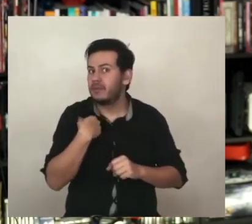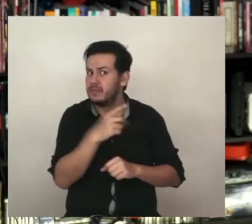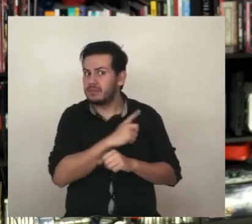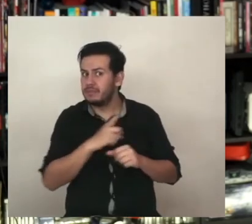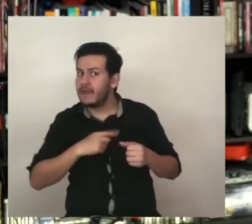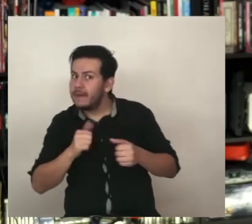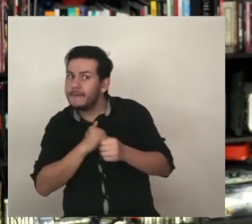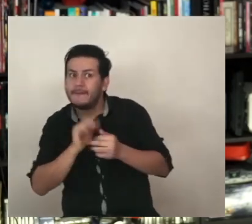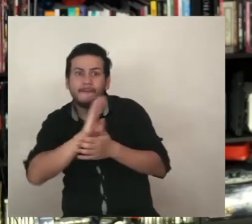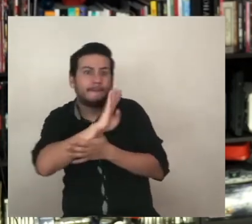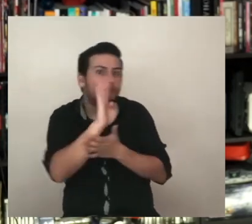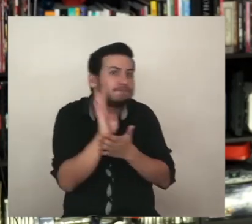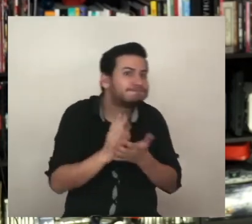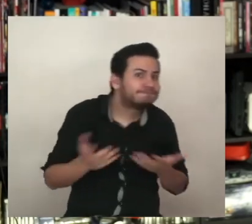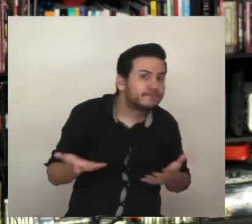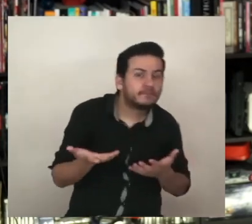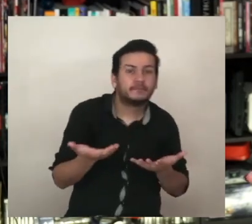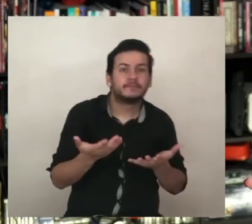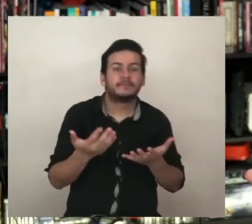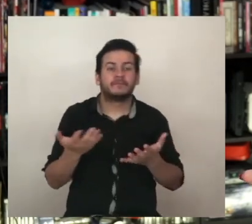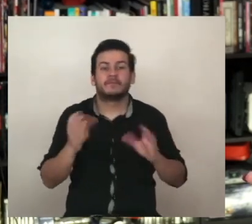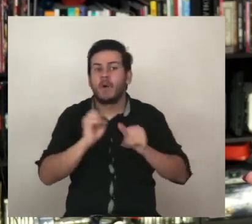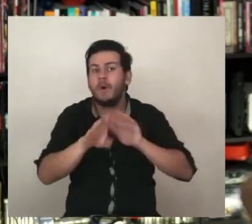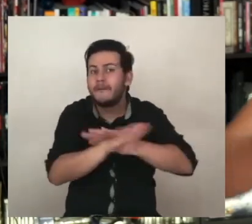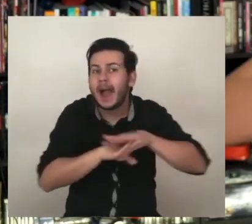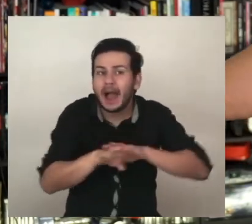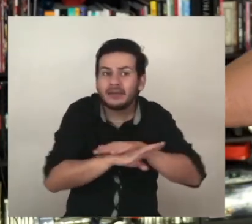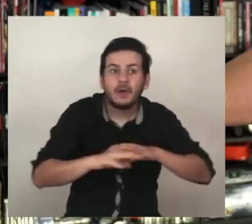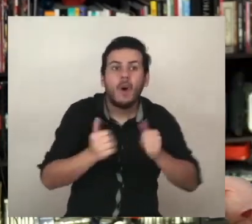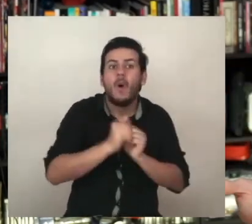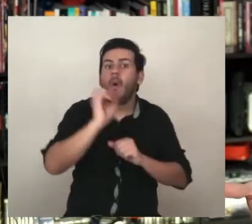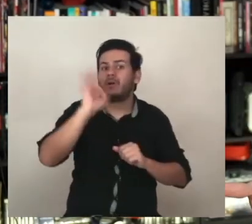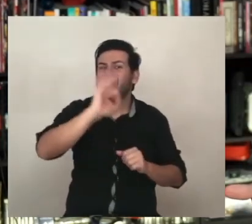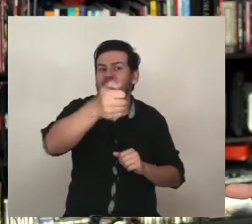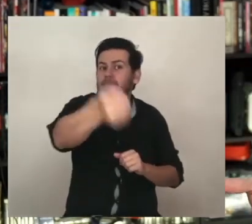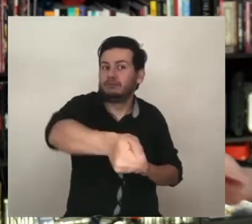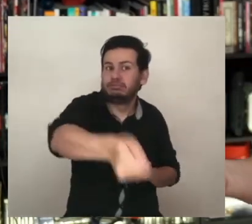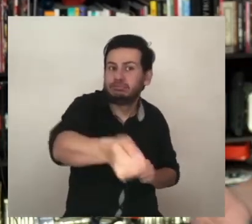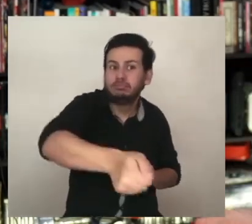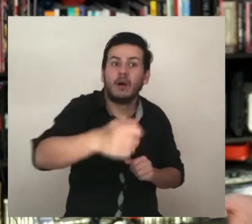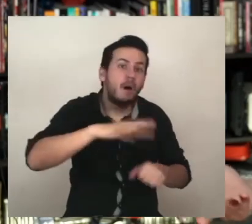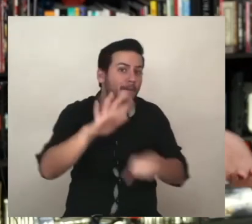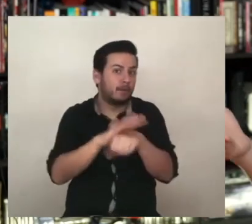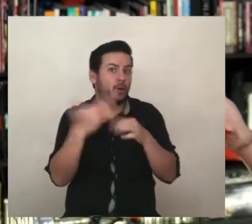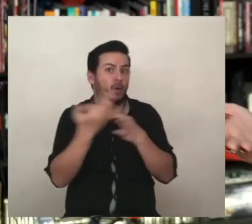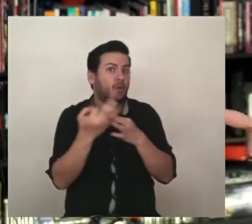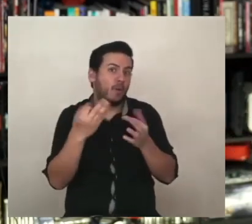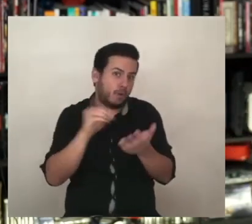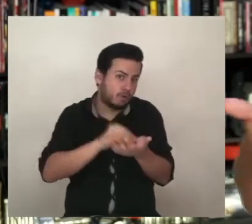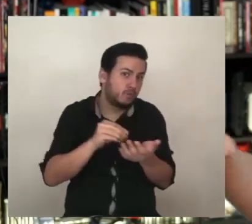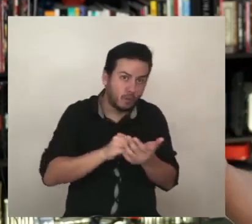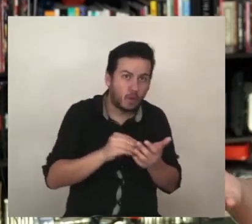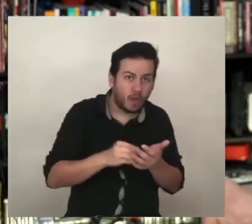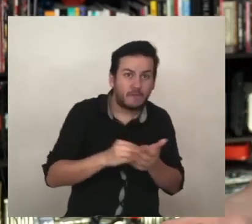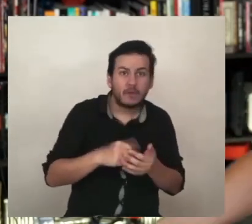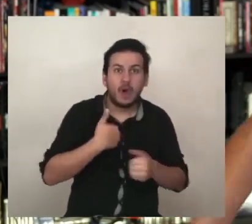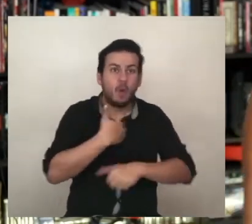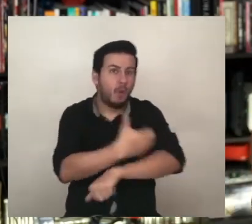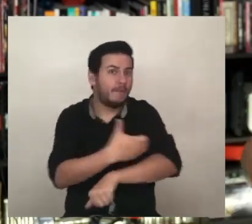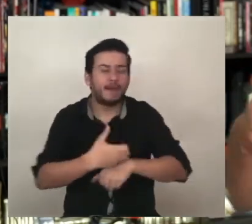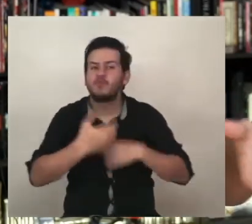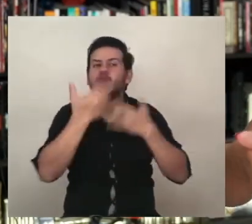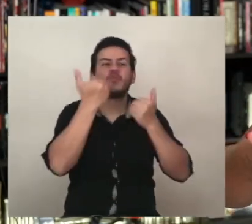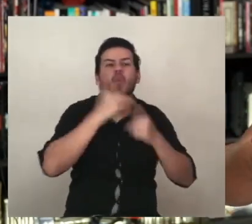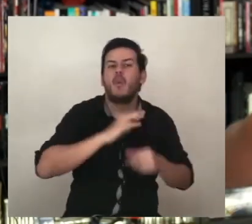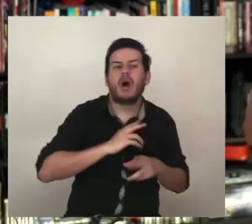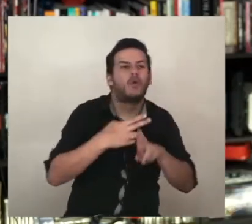su alaciado. Y es que además la gente sigue ejerciendo la práctica del tradicional saludo de mano. Por algún motivo, en pleno siglo XXI, todavía hay que comprobarle al compañero que no traes